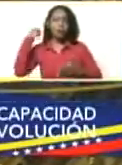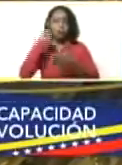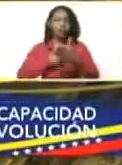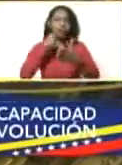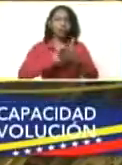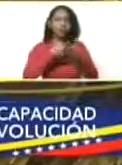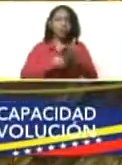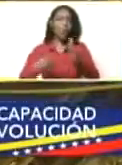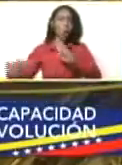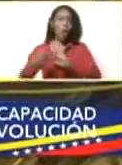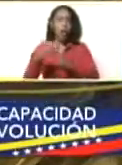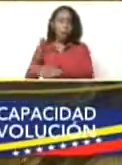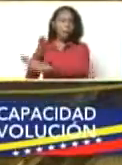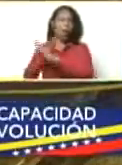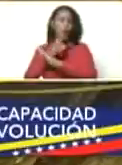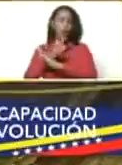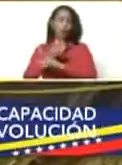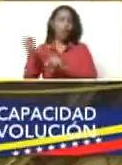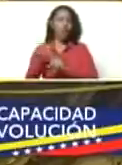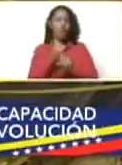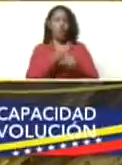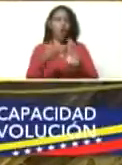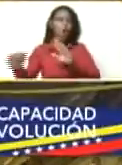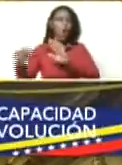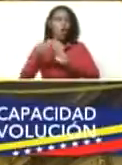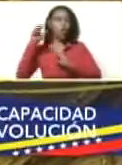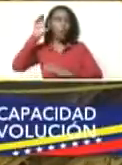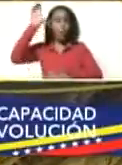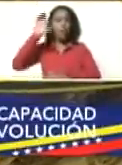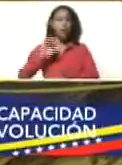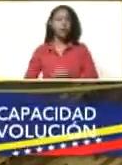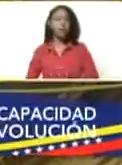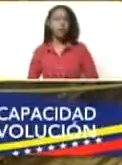contra el bloqueo criminal contra nuestro país.